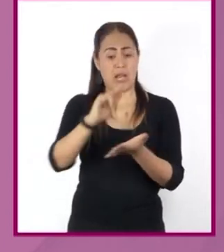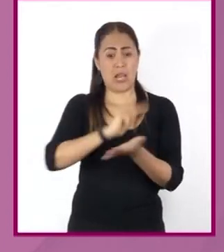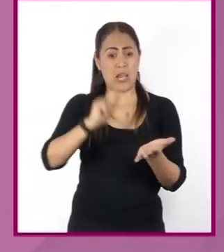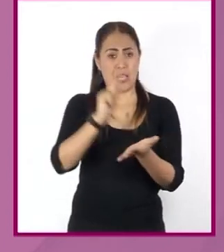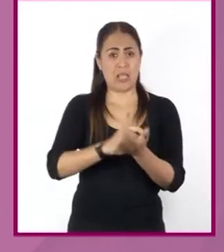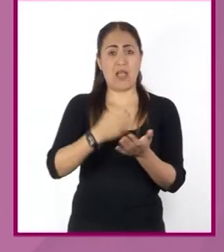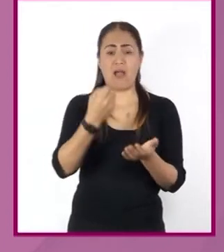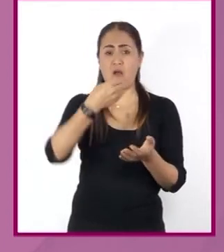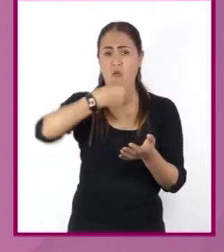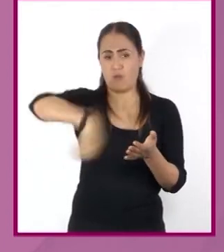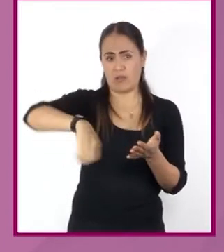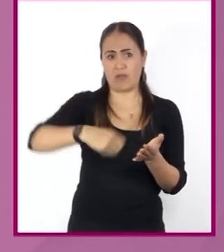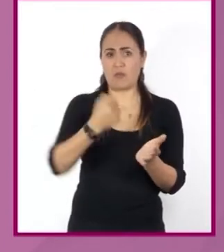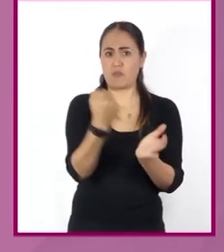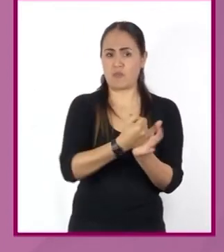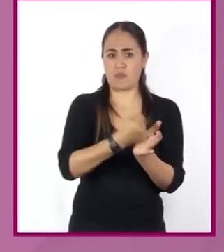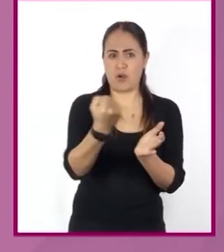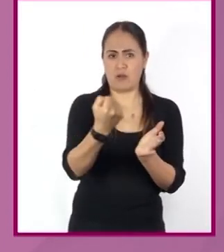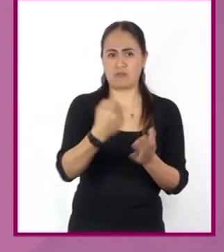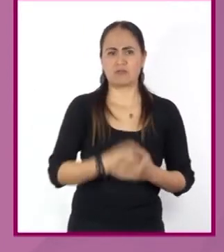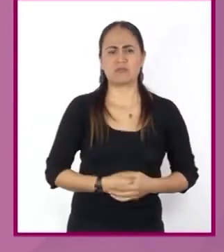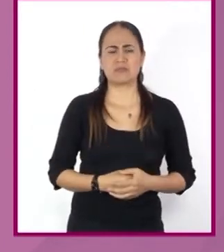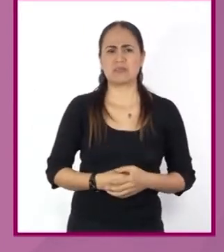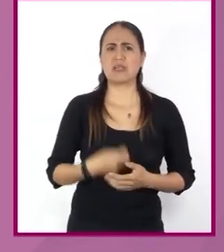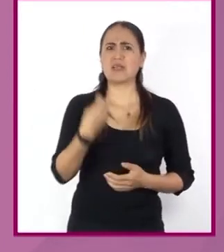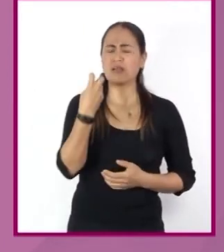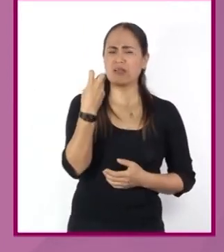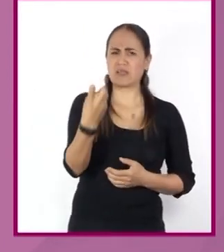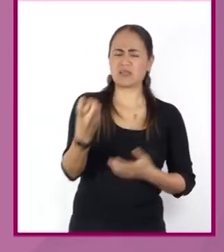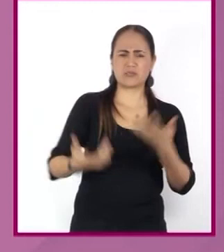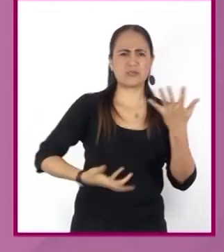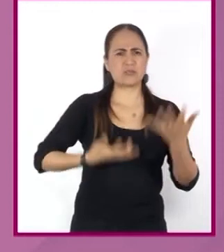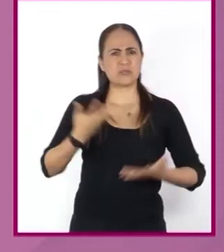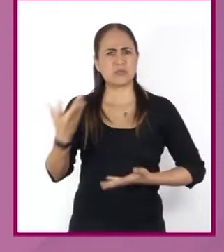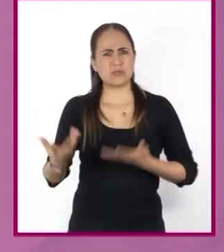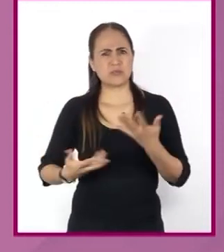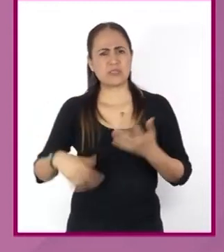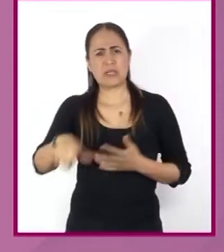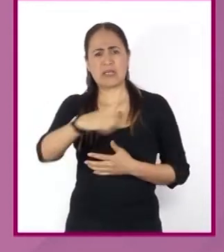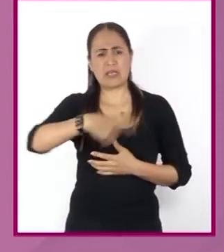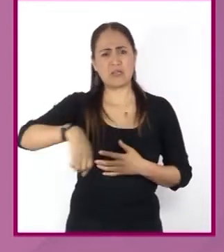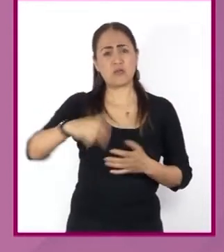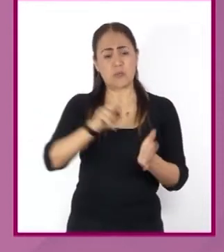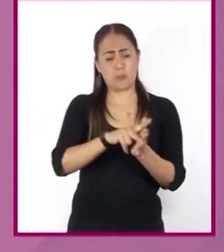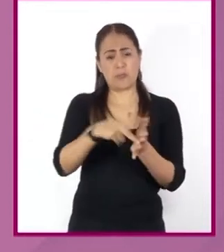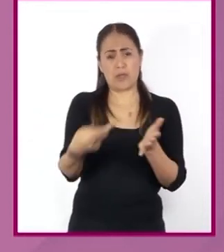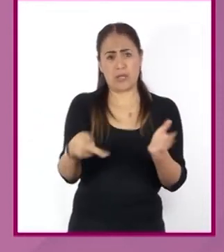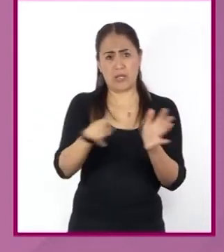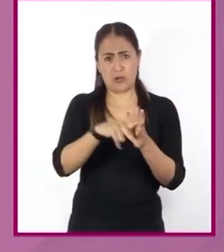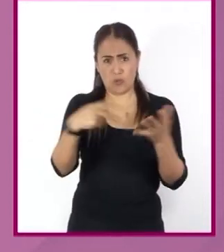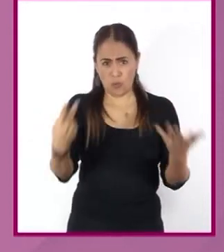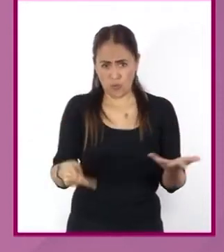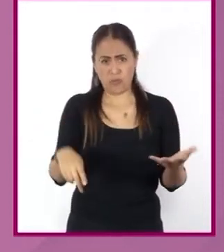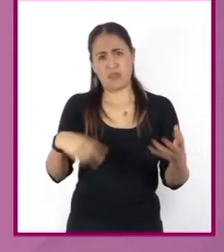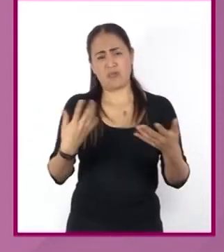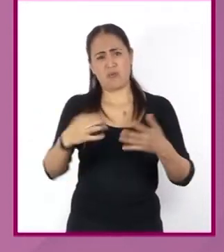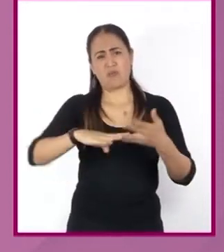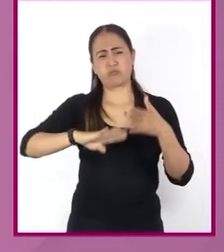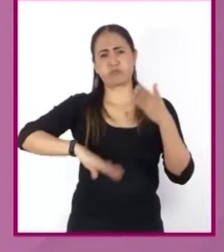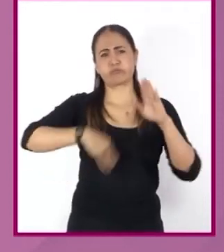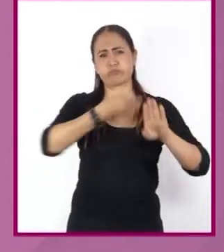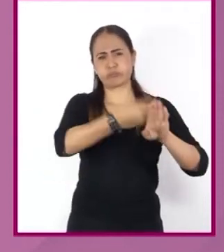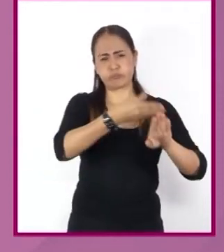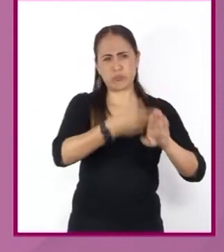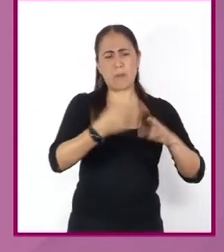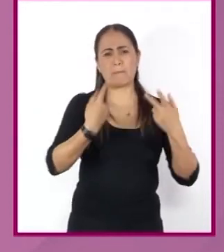y las publicaciones. Esto trajo un golpeteo particular hacia los editores de periódicos, abogados,